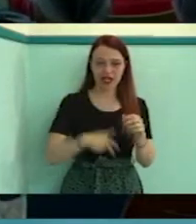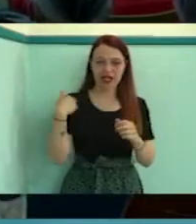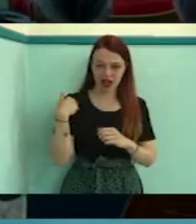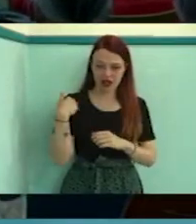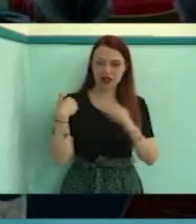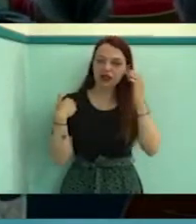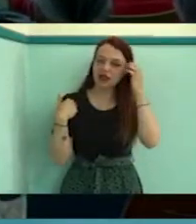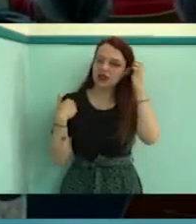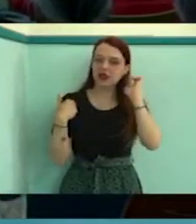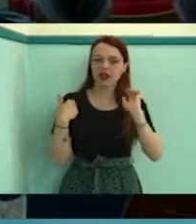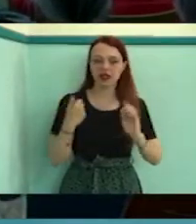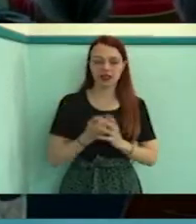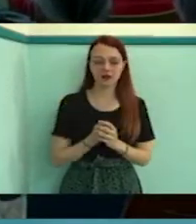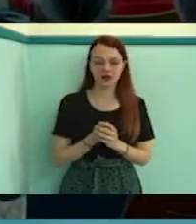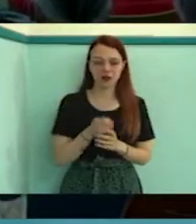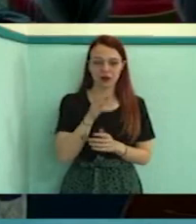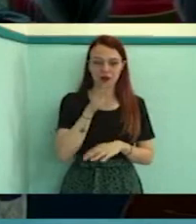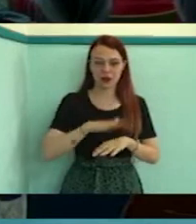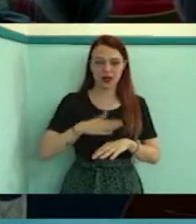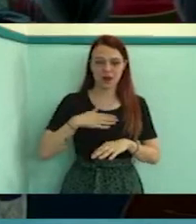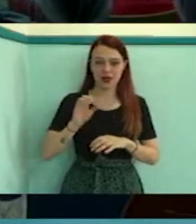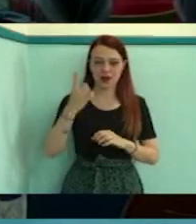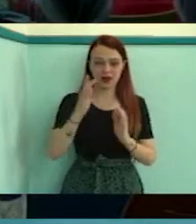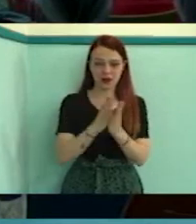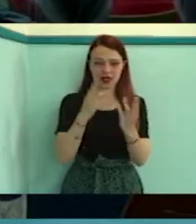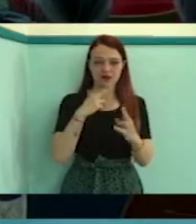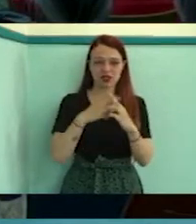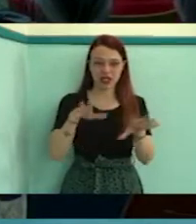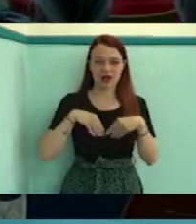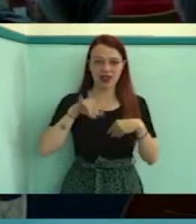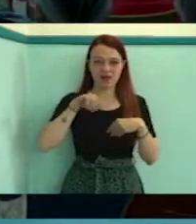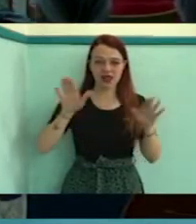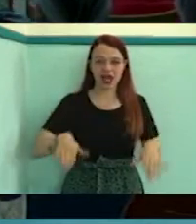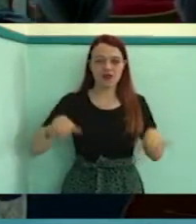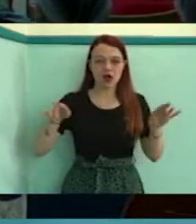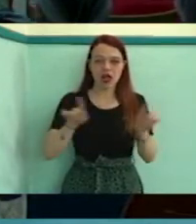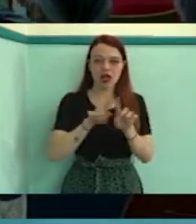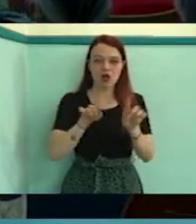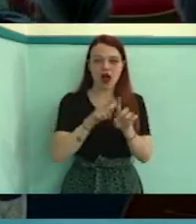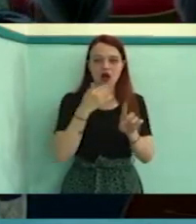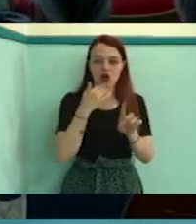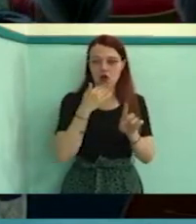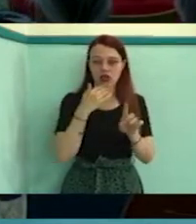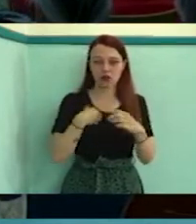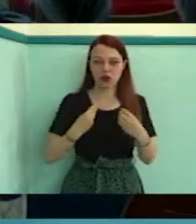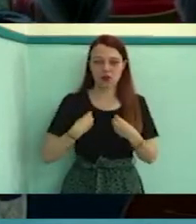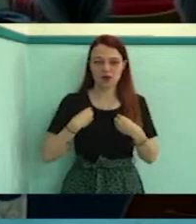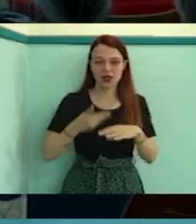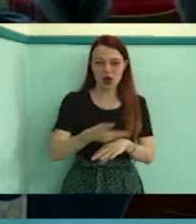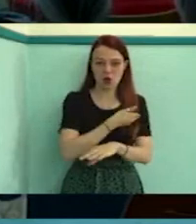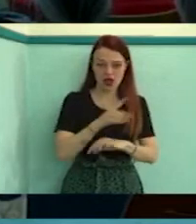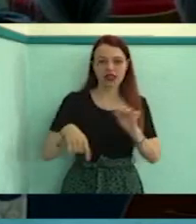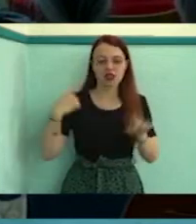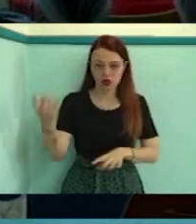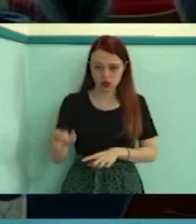e para mí el tu primer libro acepta vuela fue un un antes y un después en mi vida gracias eh